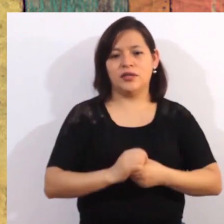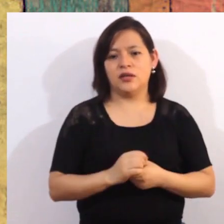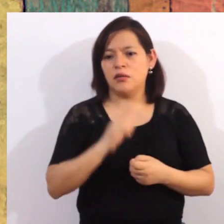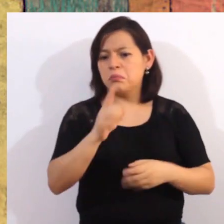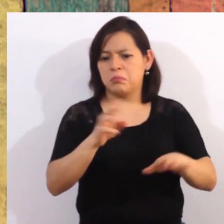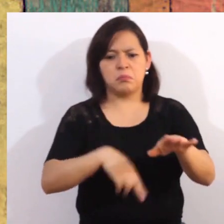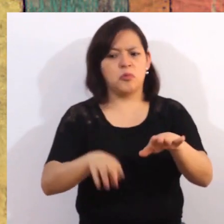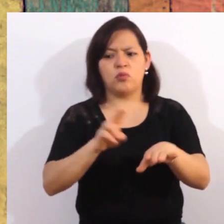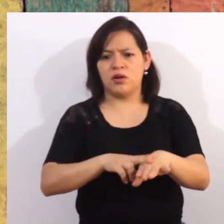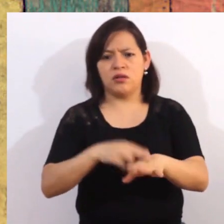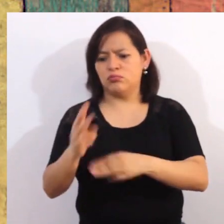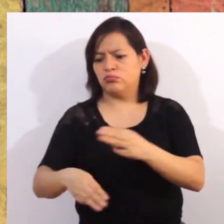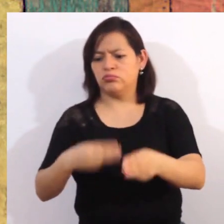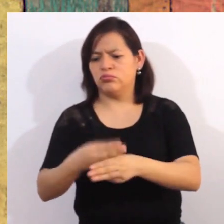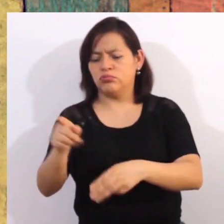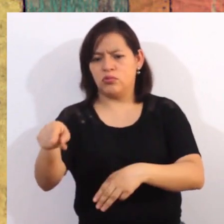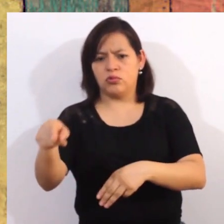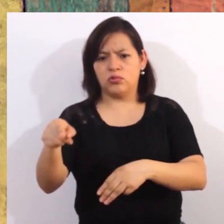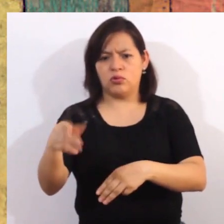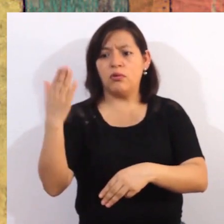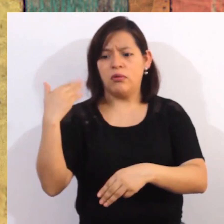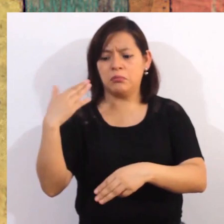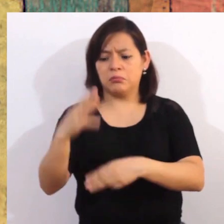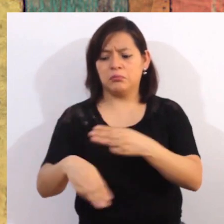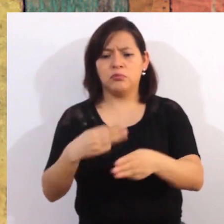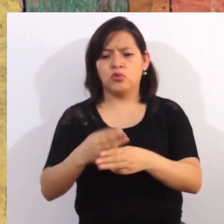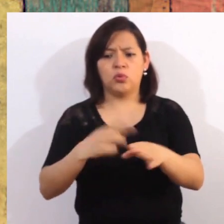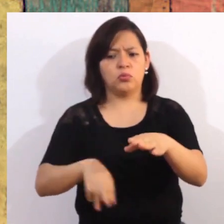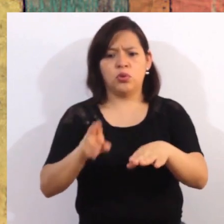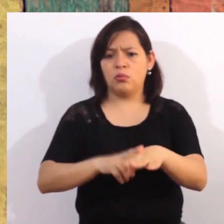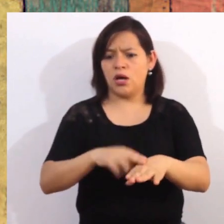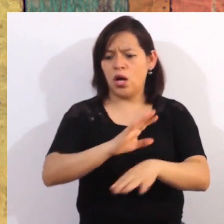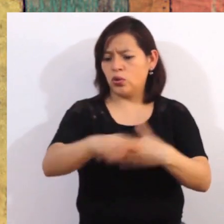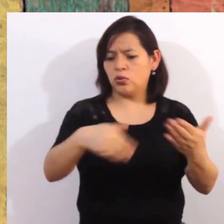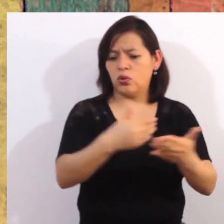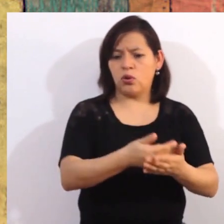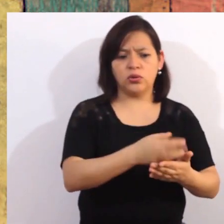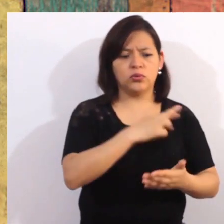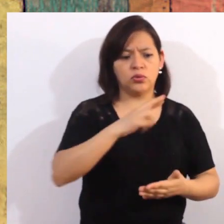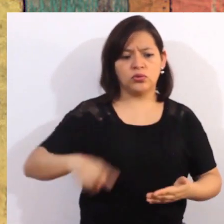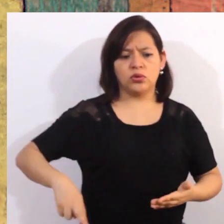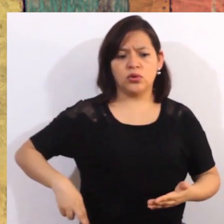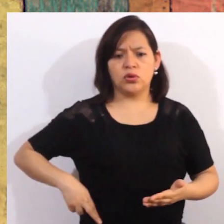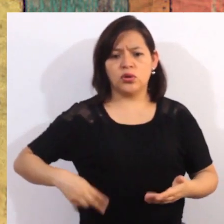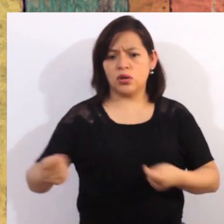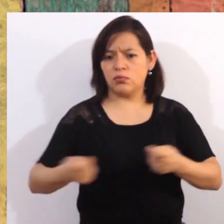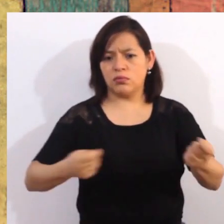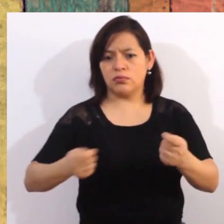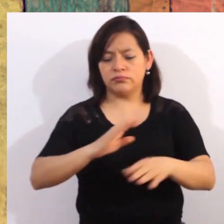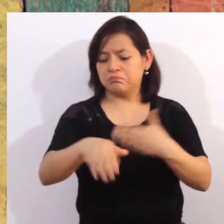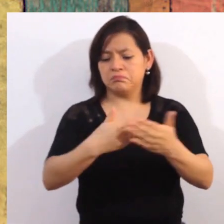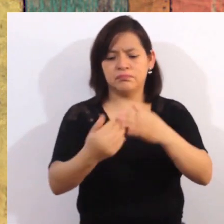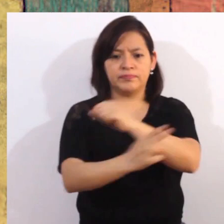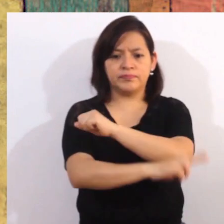griego. Y no era novedad. Solamente eso para los griegos, era en general para los imperios antiguos, gente que hace de las